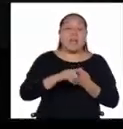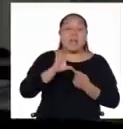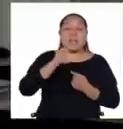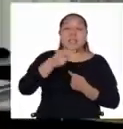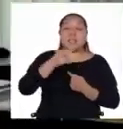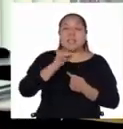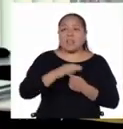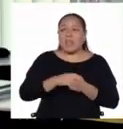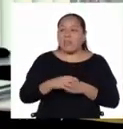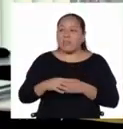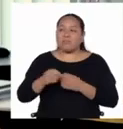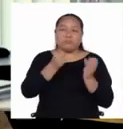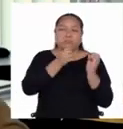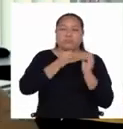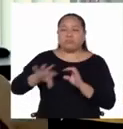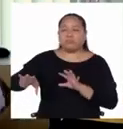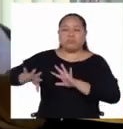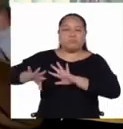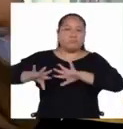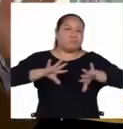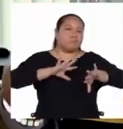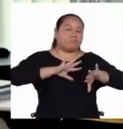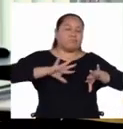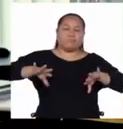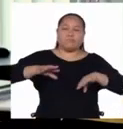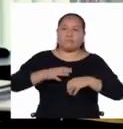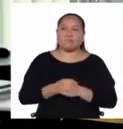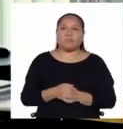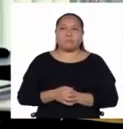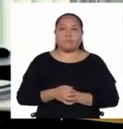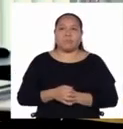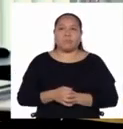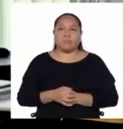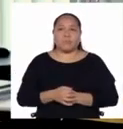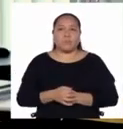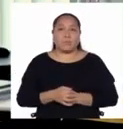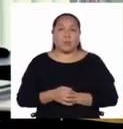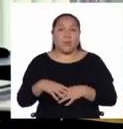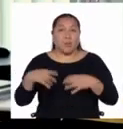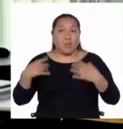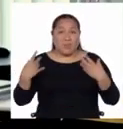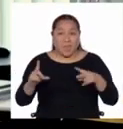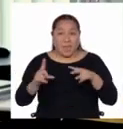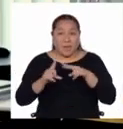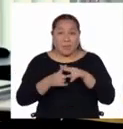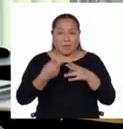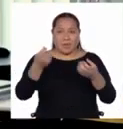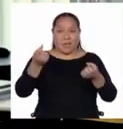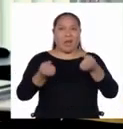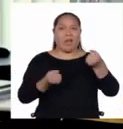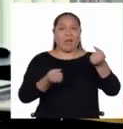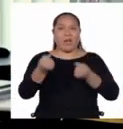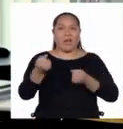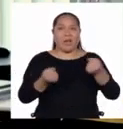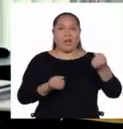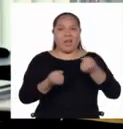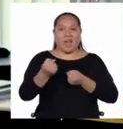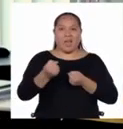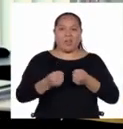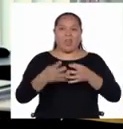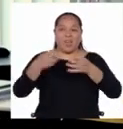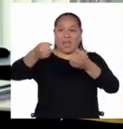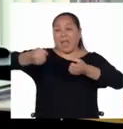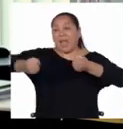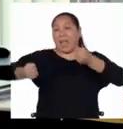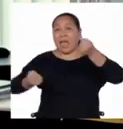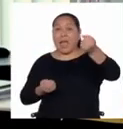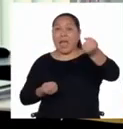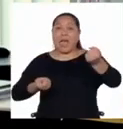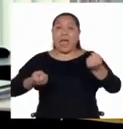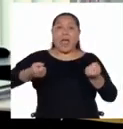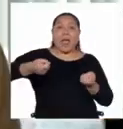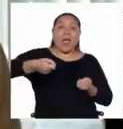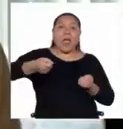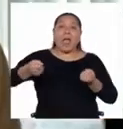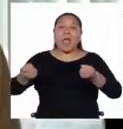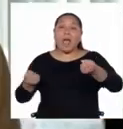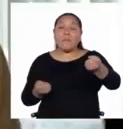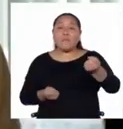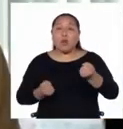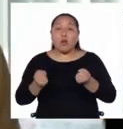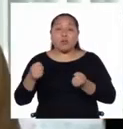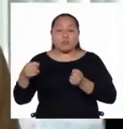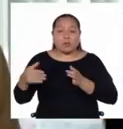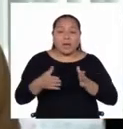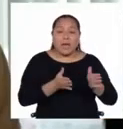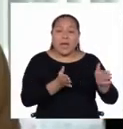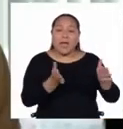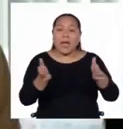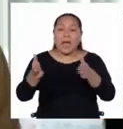La decadencia es cuando nos volvemos locos por el automóvil, ¿no es cierto? Y por el camión y por las carreteras, ¿no es cierto? Hubo